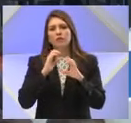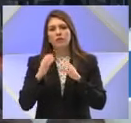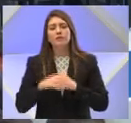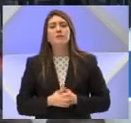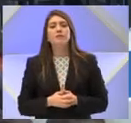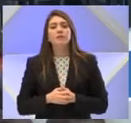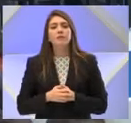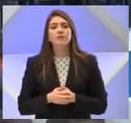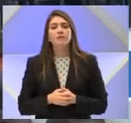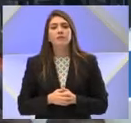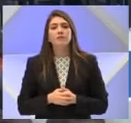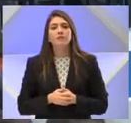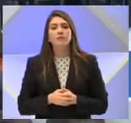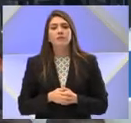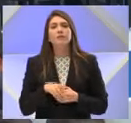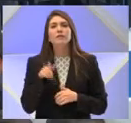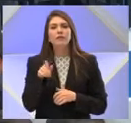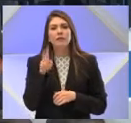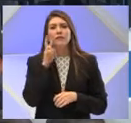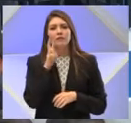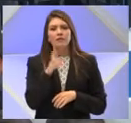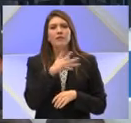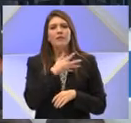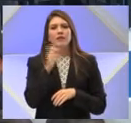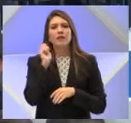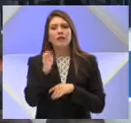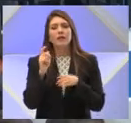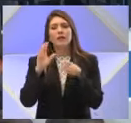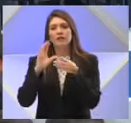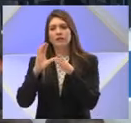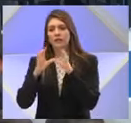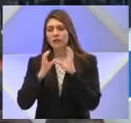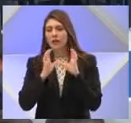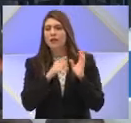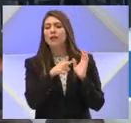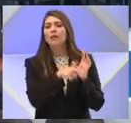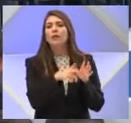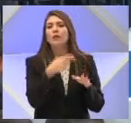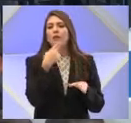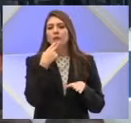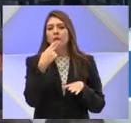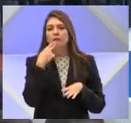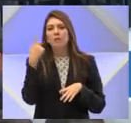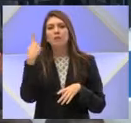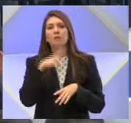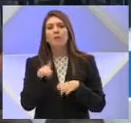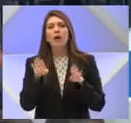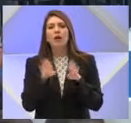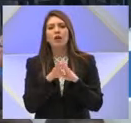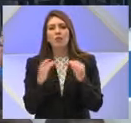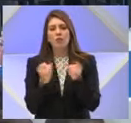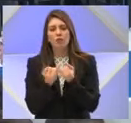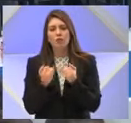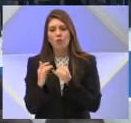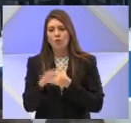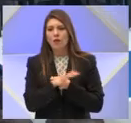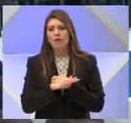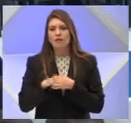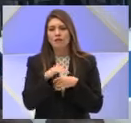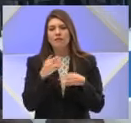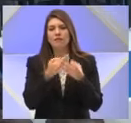tienen los satélites para competir con las redes terrestres ya no solamente para que los satélites